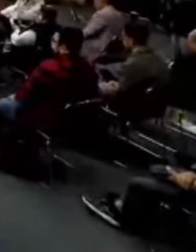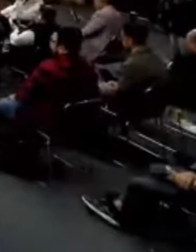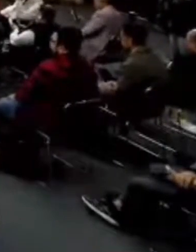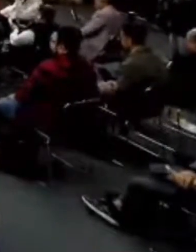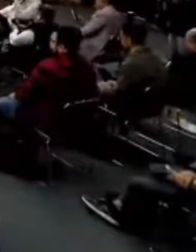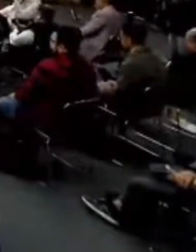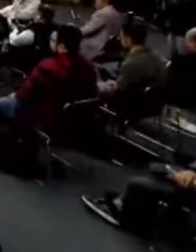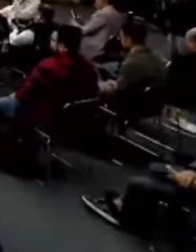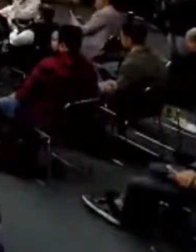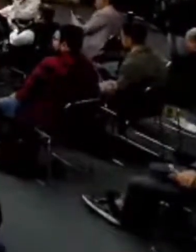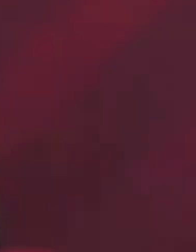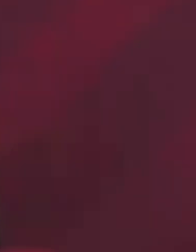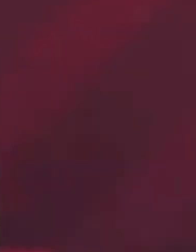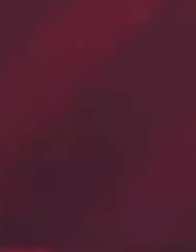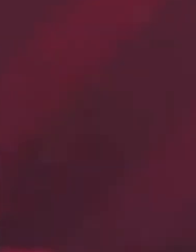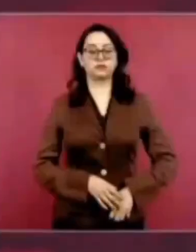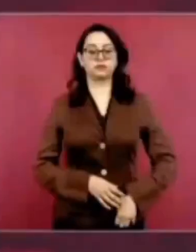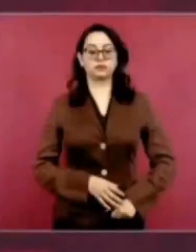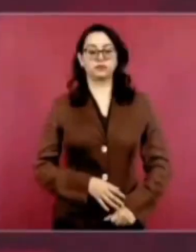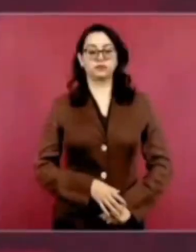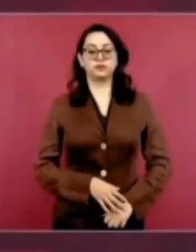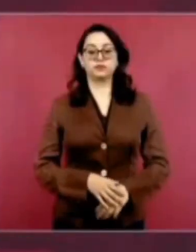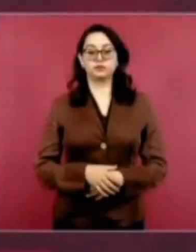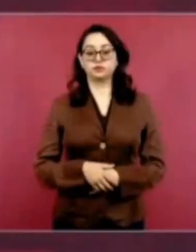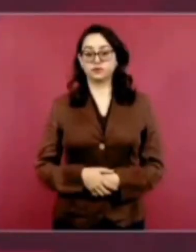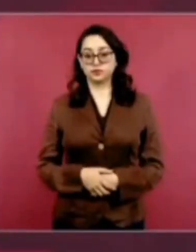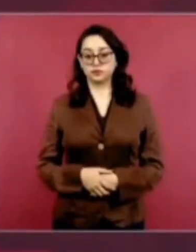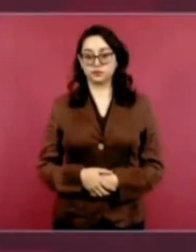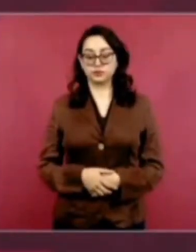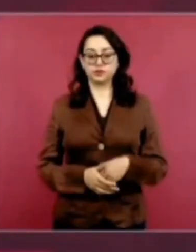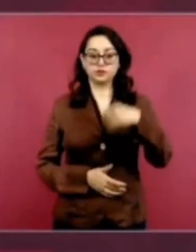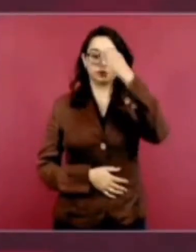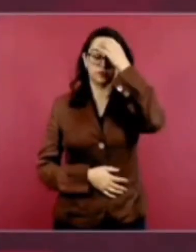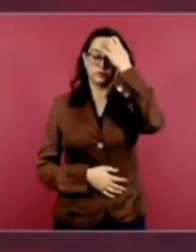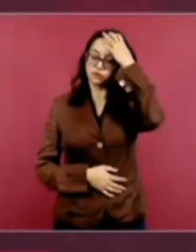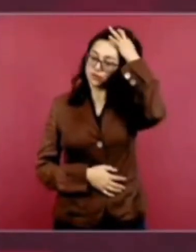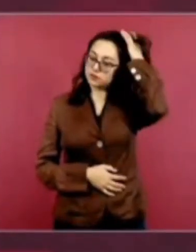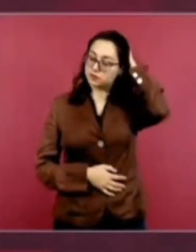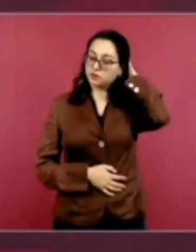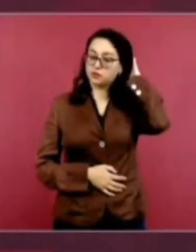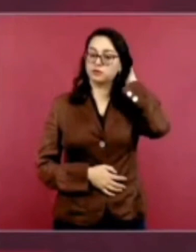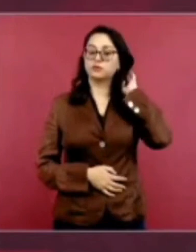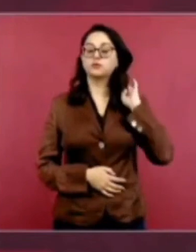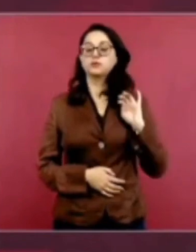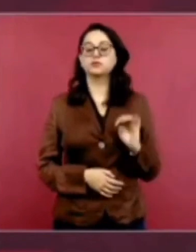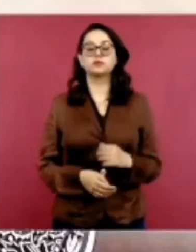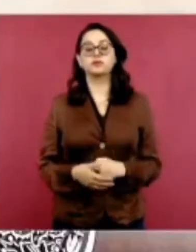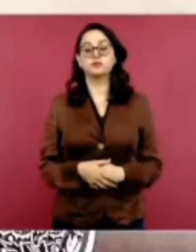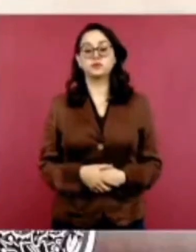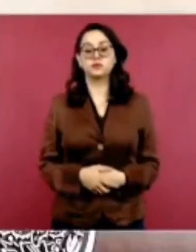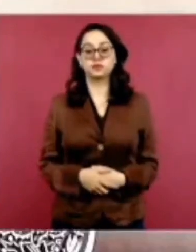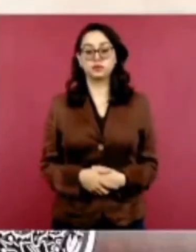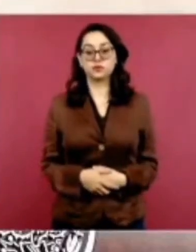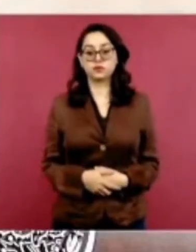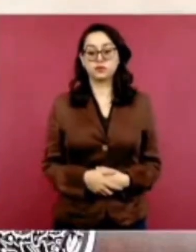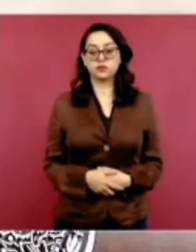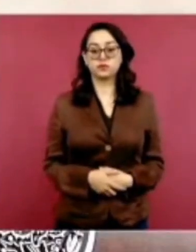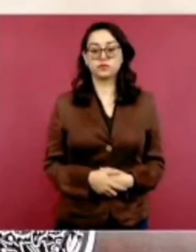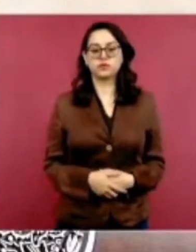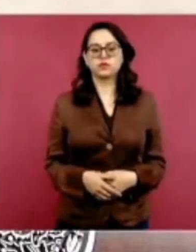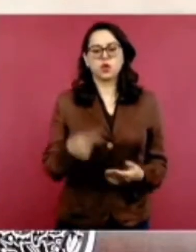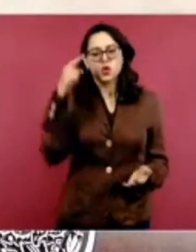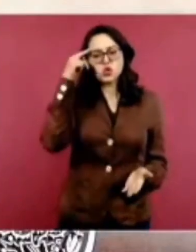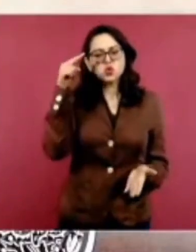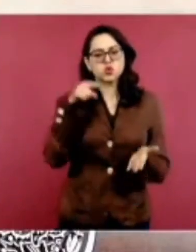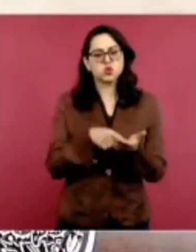pues yo creo que los senadores van a decidir y yo